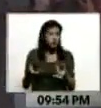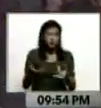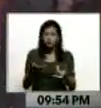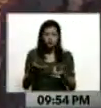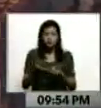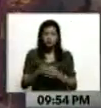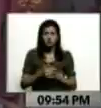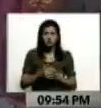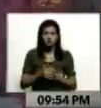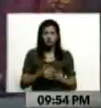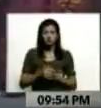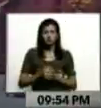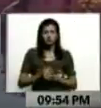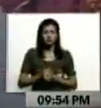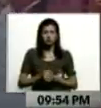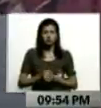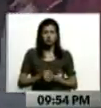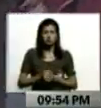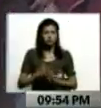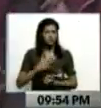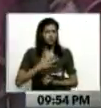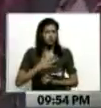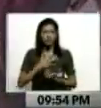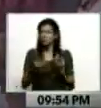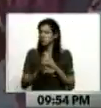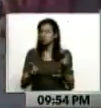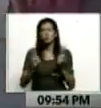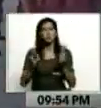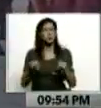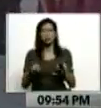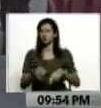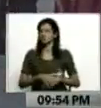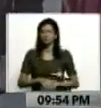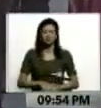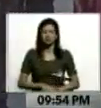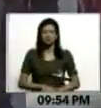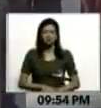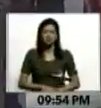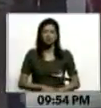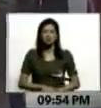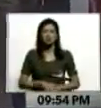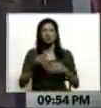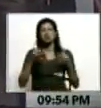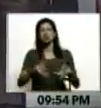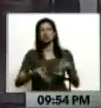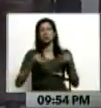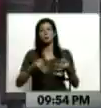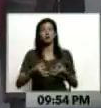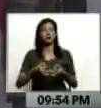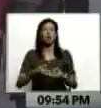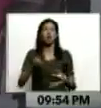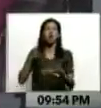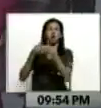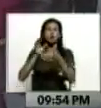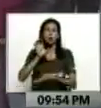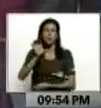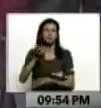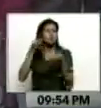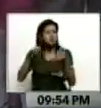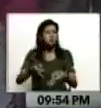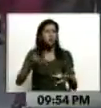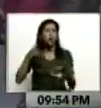han tenido un carácter democrático nunca siempre han sido los